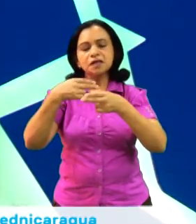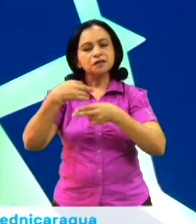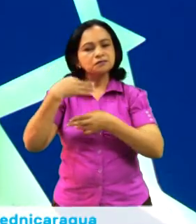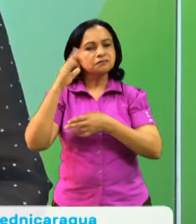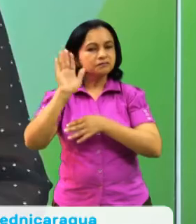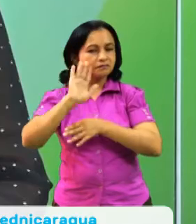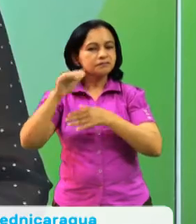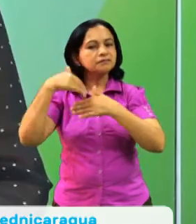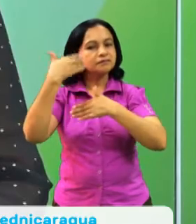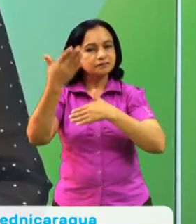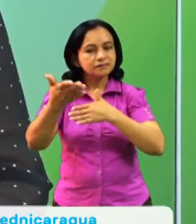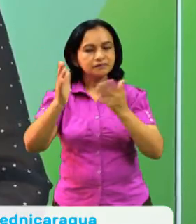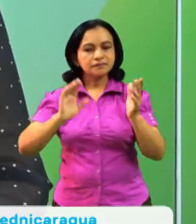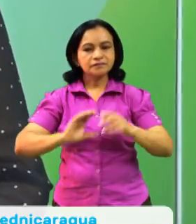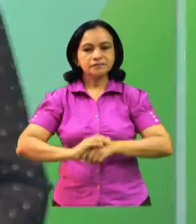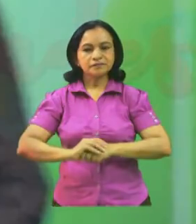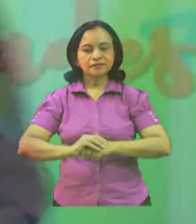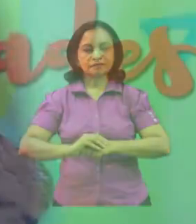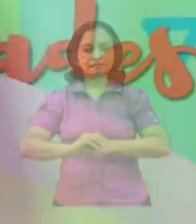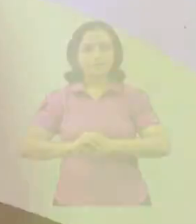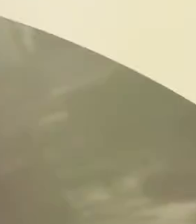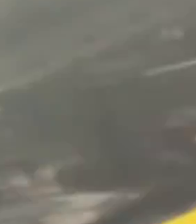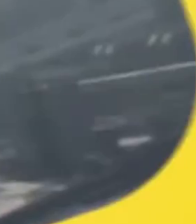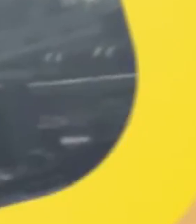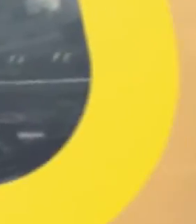la próxima.